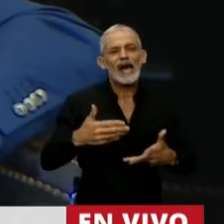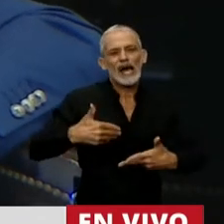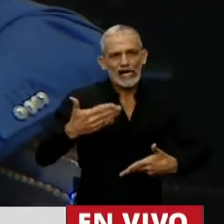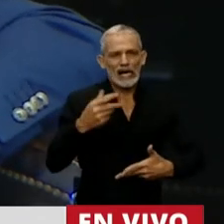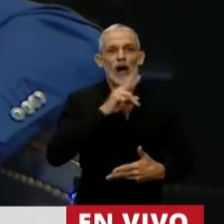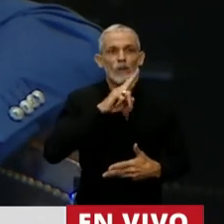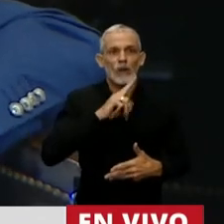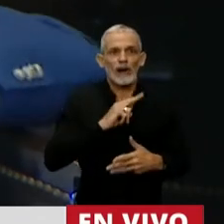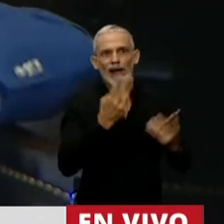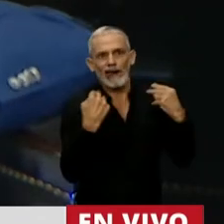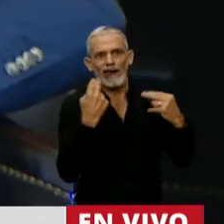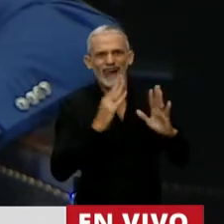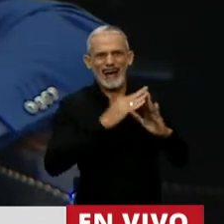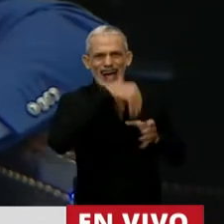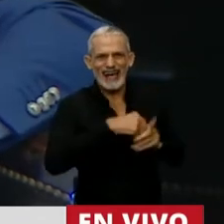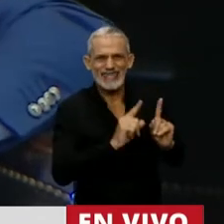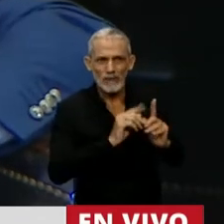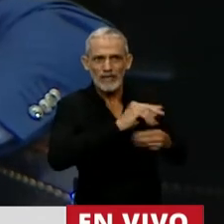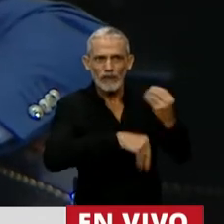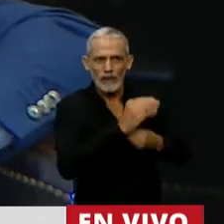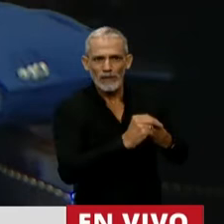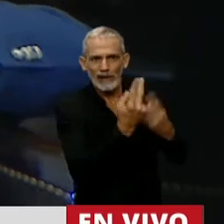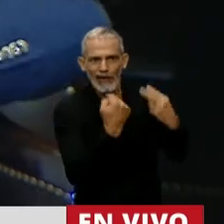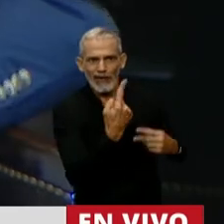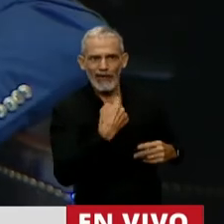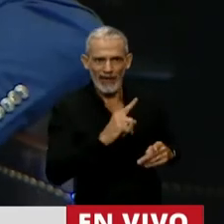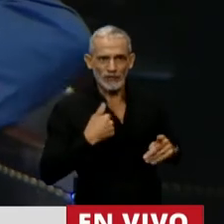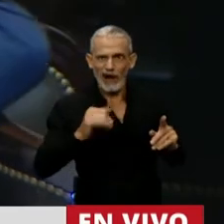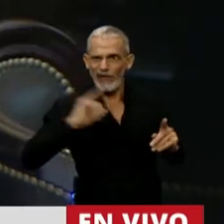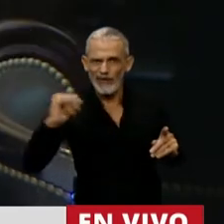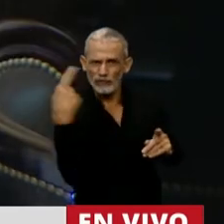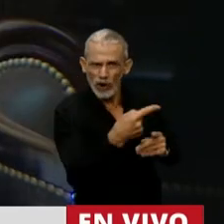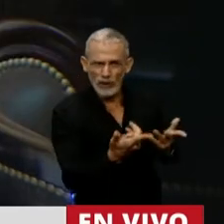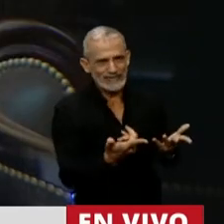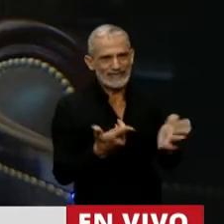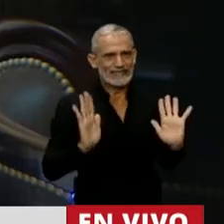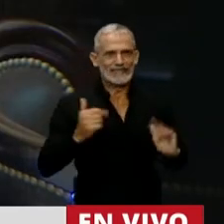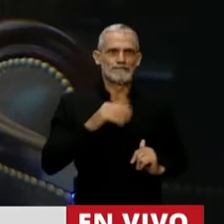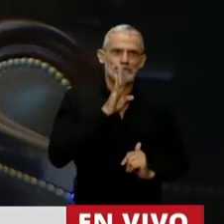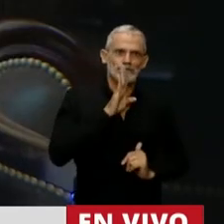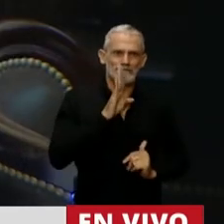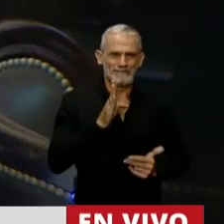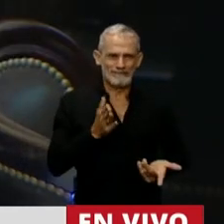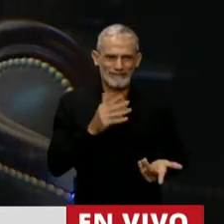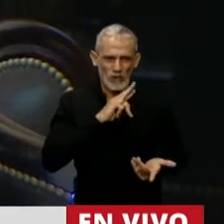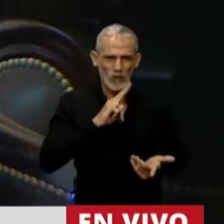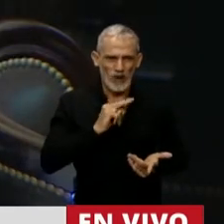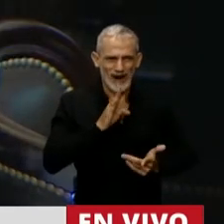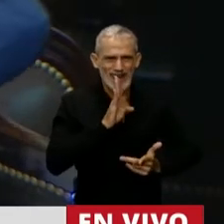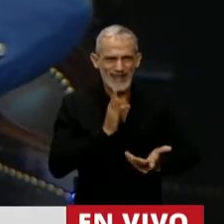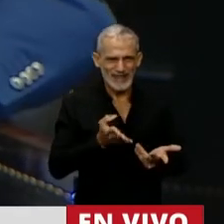veces las mujeres son sometidas dentro de su propio entorno familiar y que no quieren hacer la denuncia me